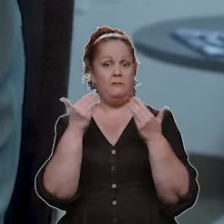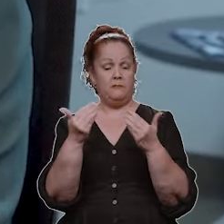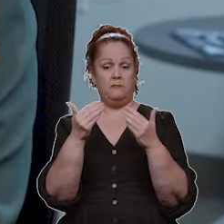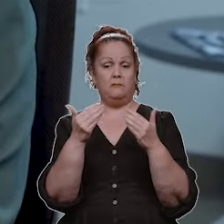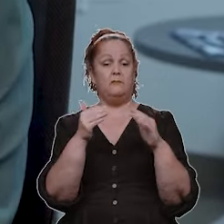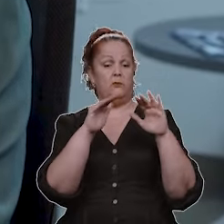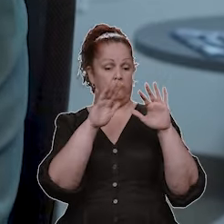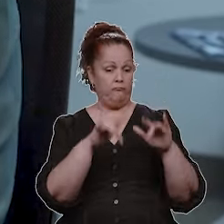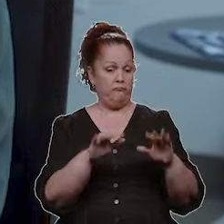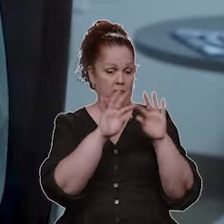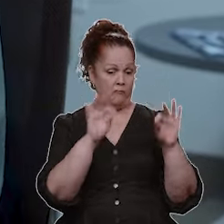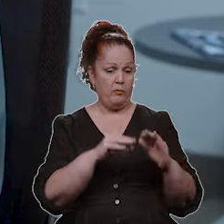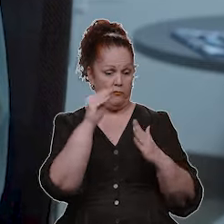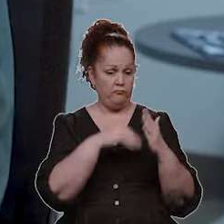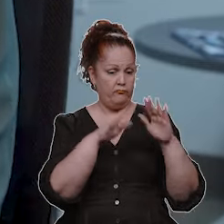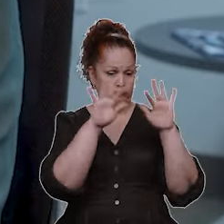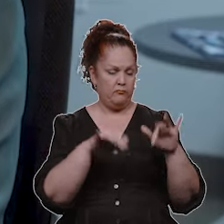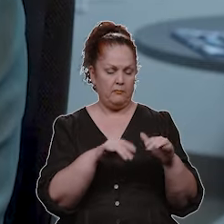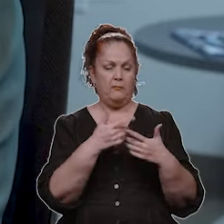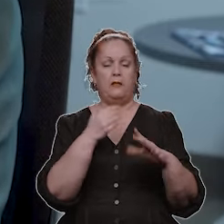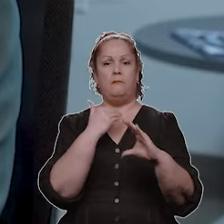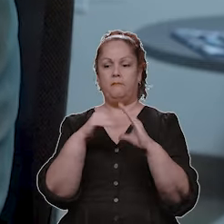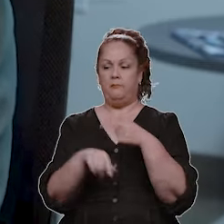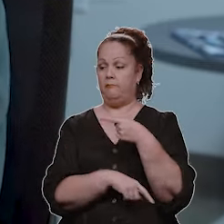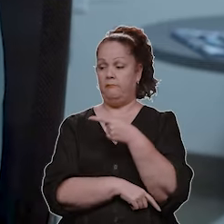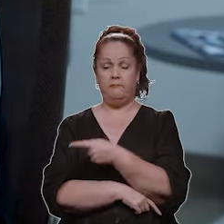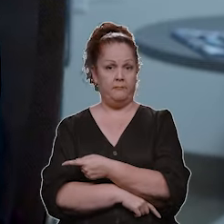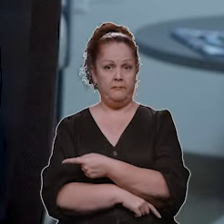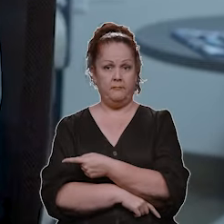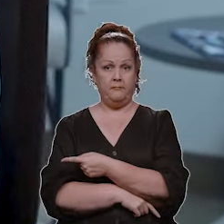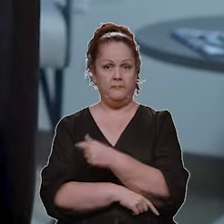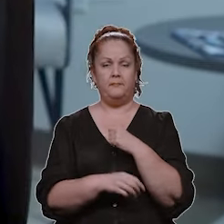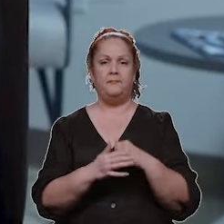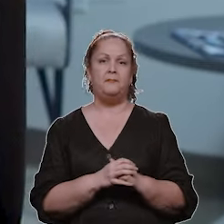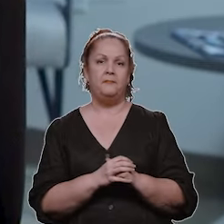enviar esos formularios completados a presentaciones